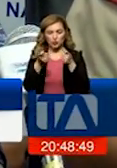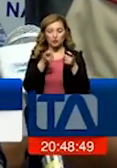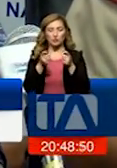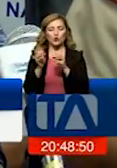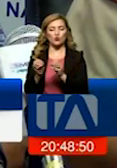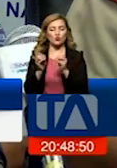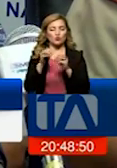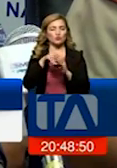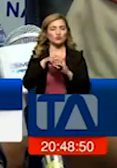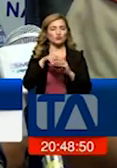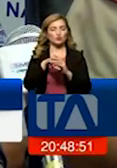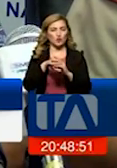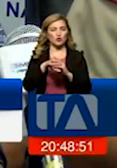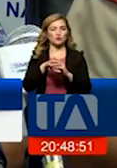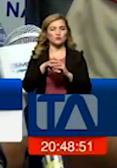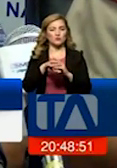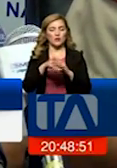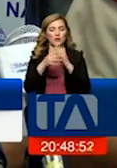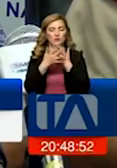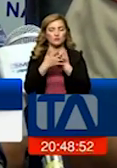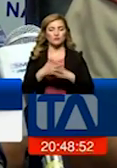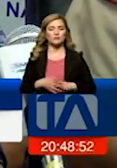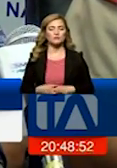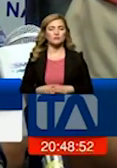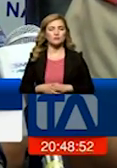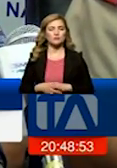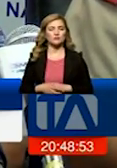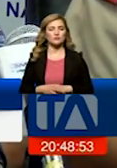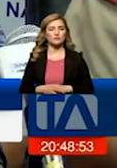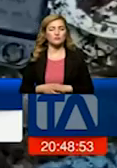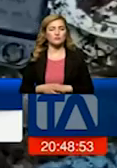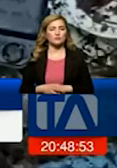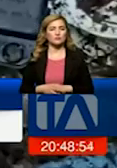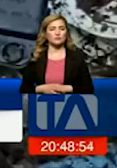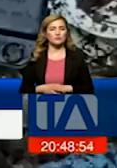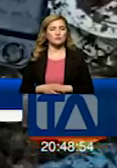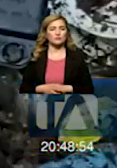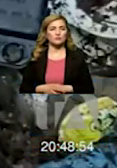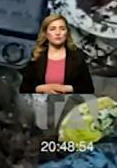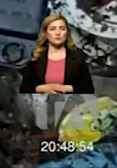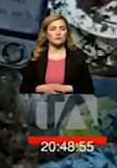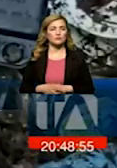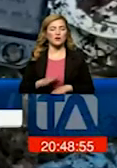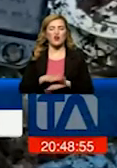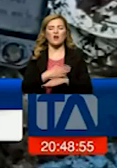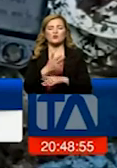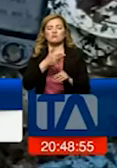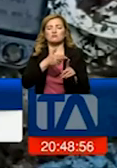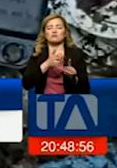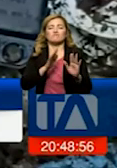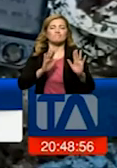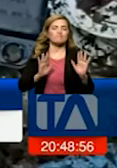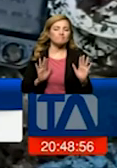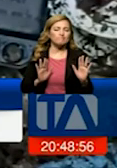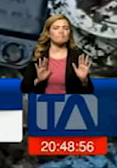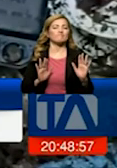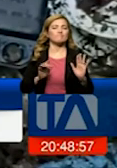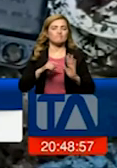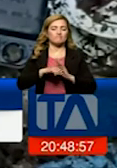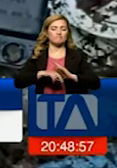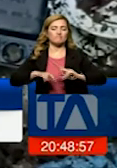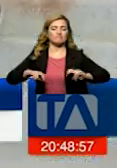el orden en el interior del centro de rehabilitación social de varones de Esmeraldas. Los móviles de este asesinato se encuentran